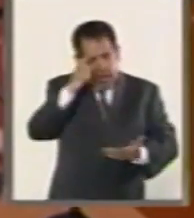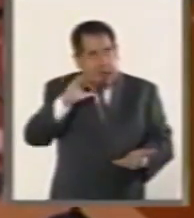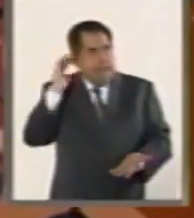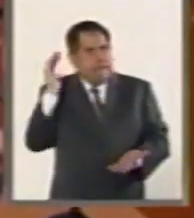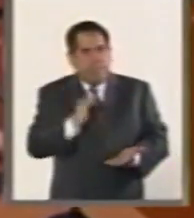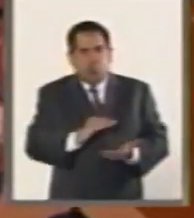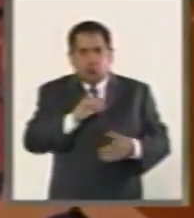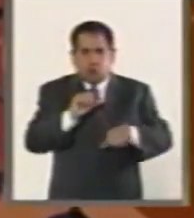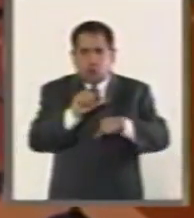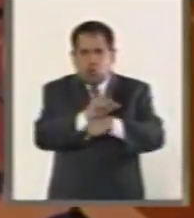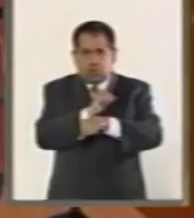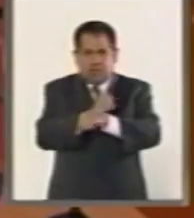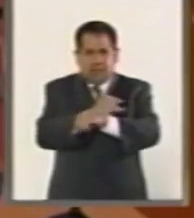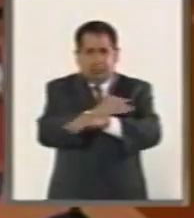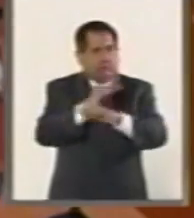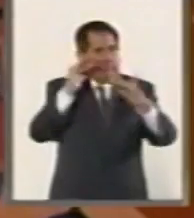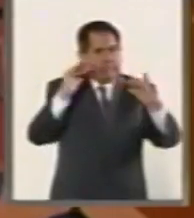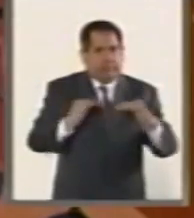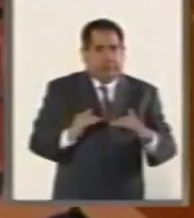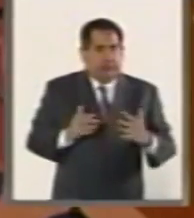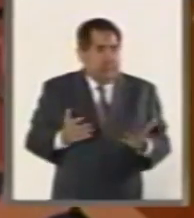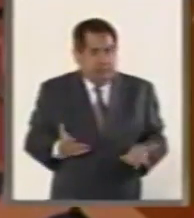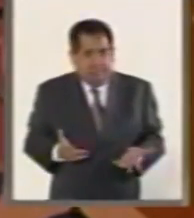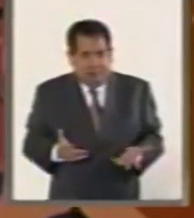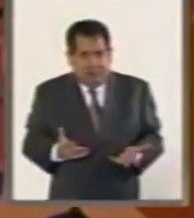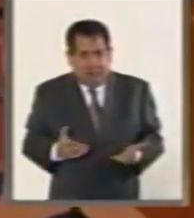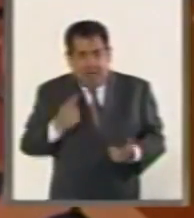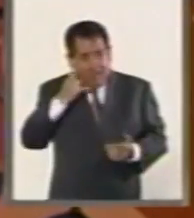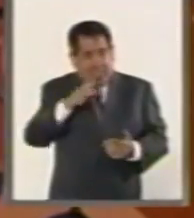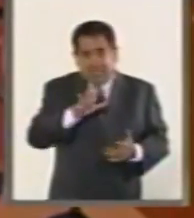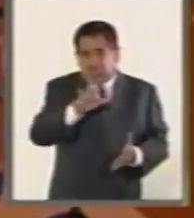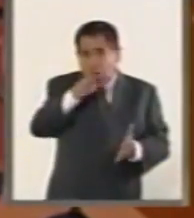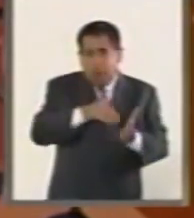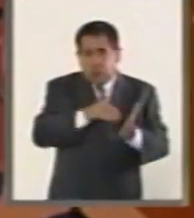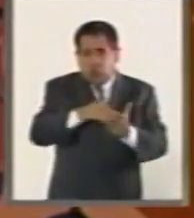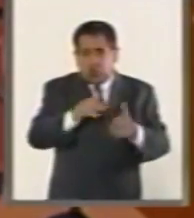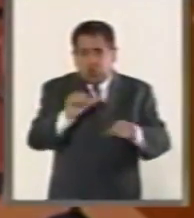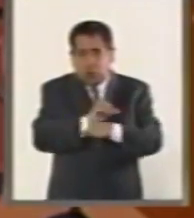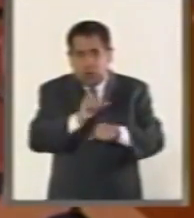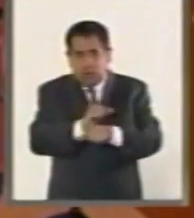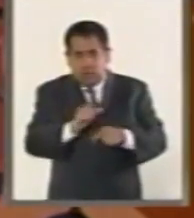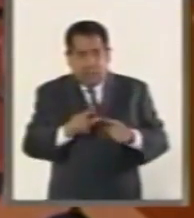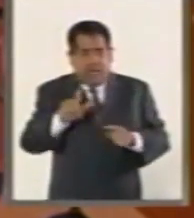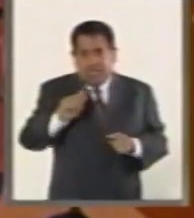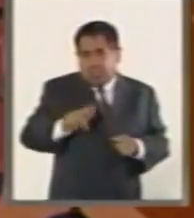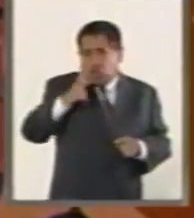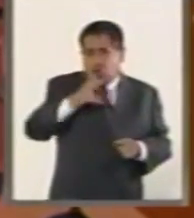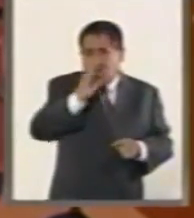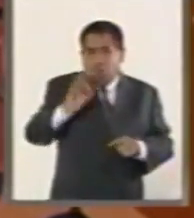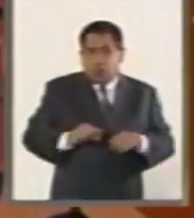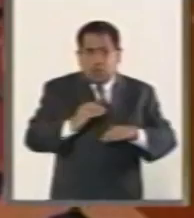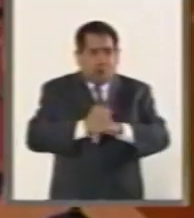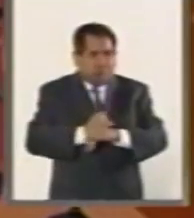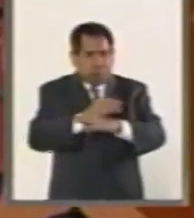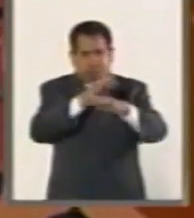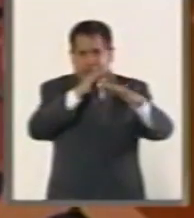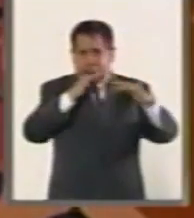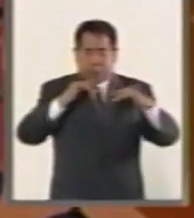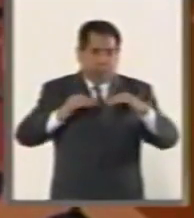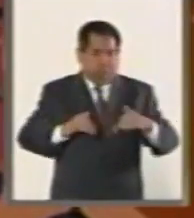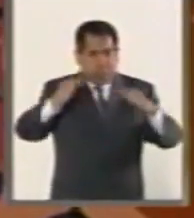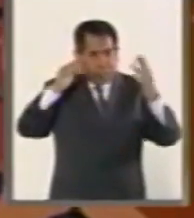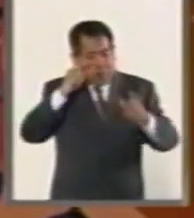las emisiones contaminantes, más cuando los más de 5 millones de vehículos generan el 78% de las emisiones contaminantes en la